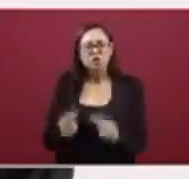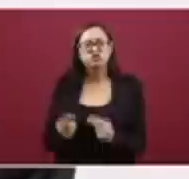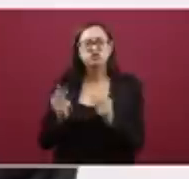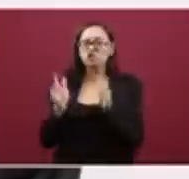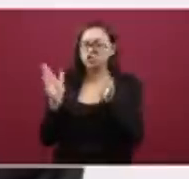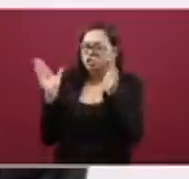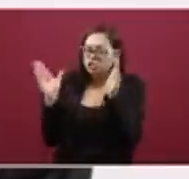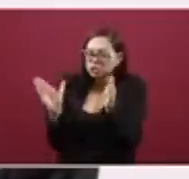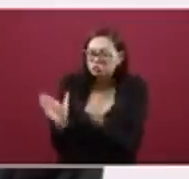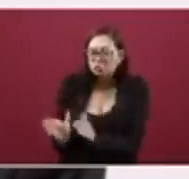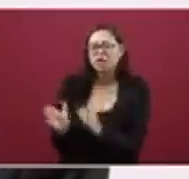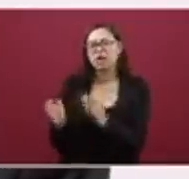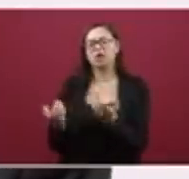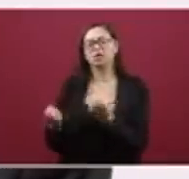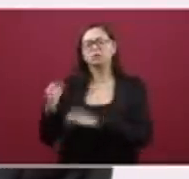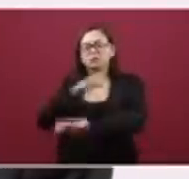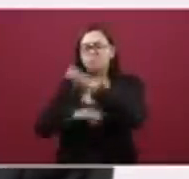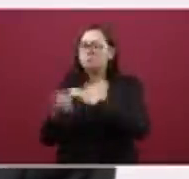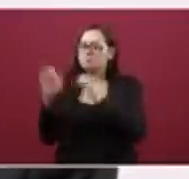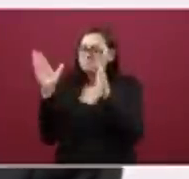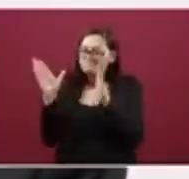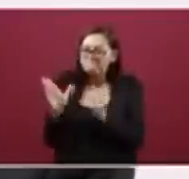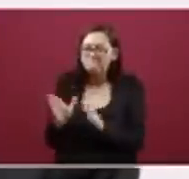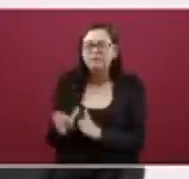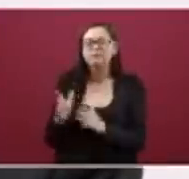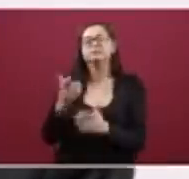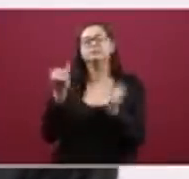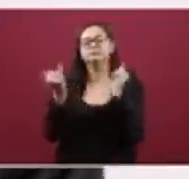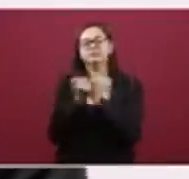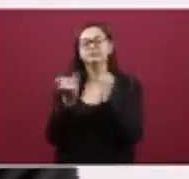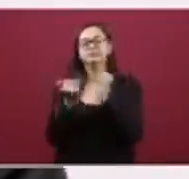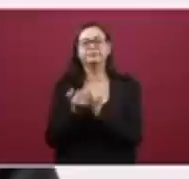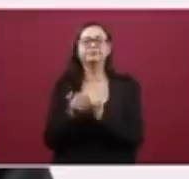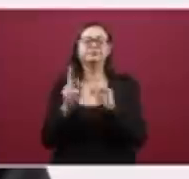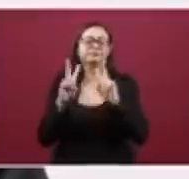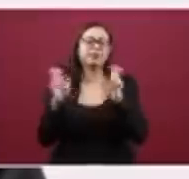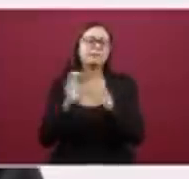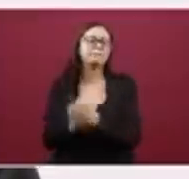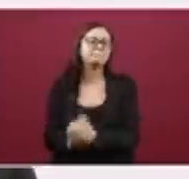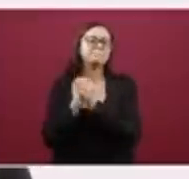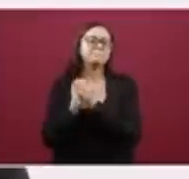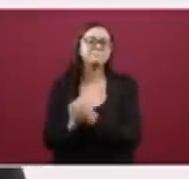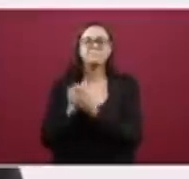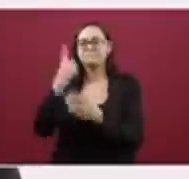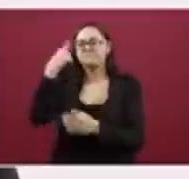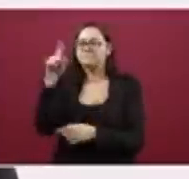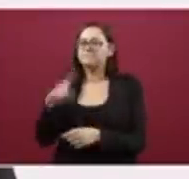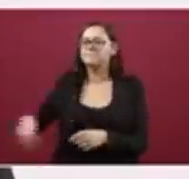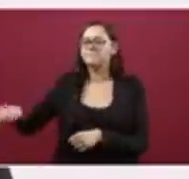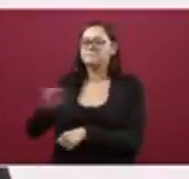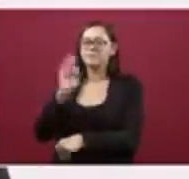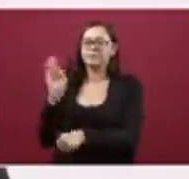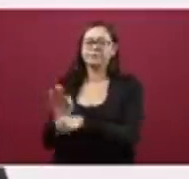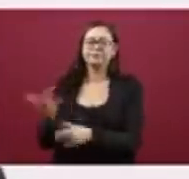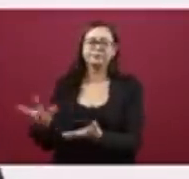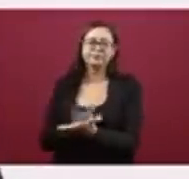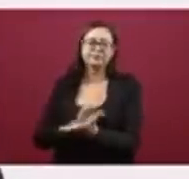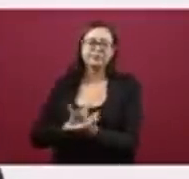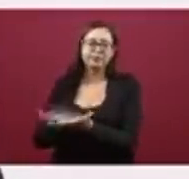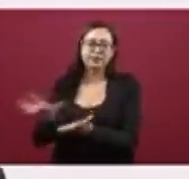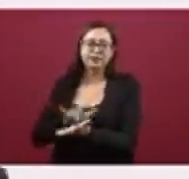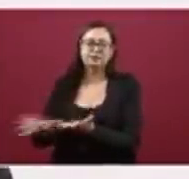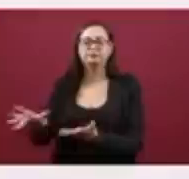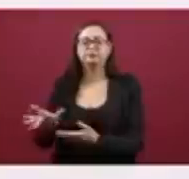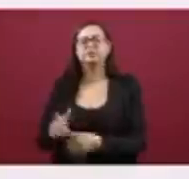empresarios es el programa de tandas para el bienestar se trata de otorgar